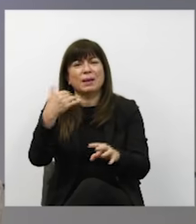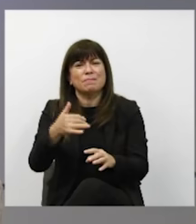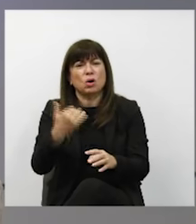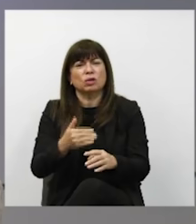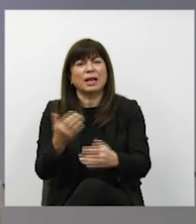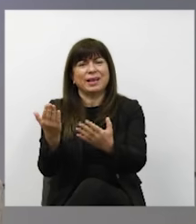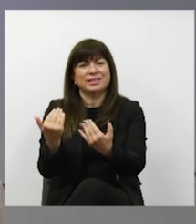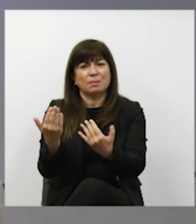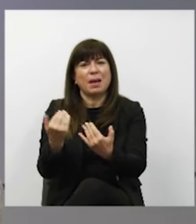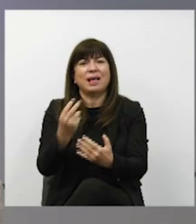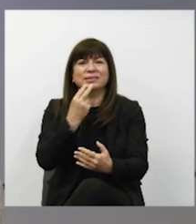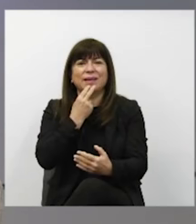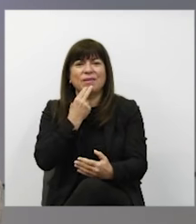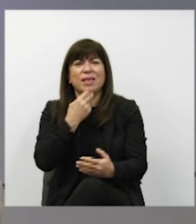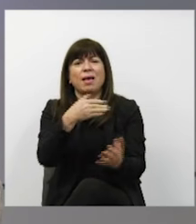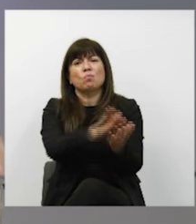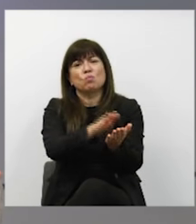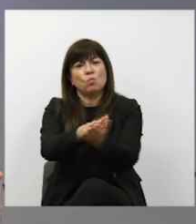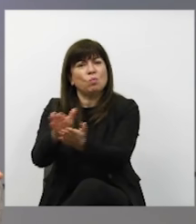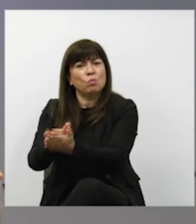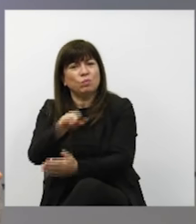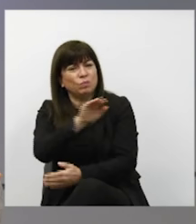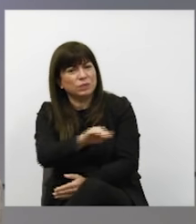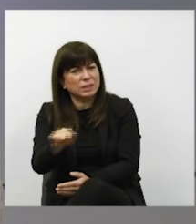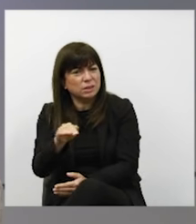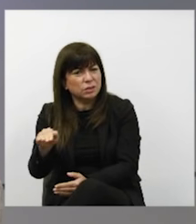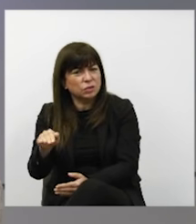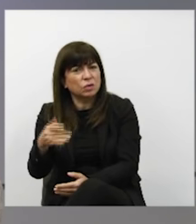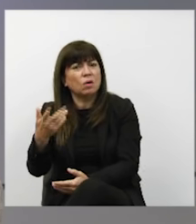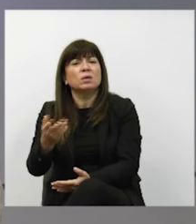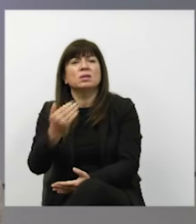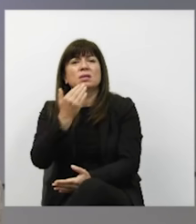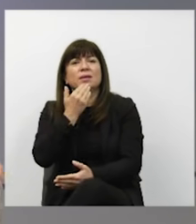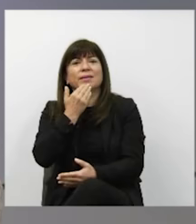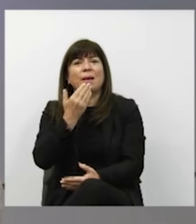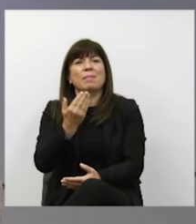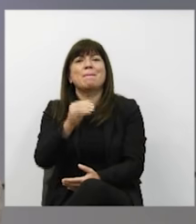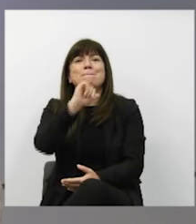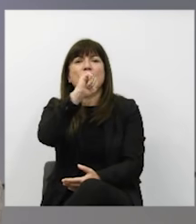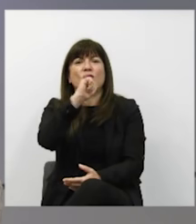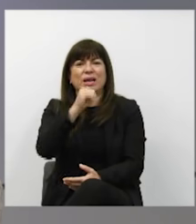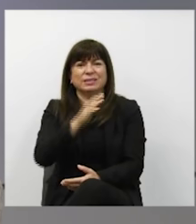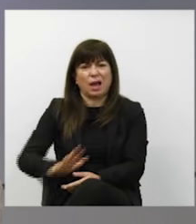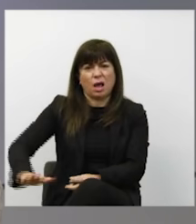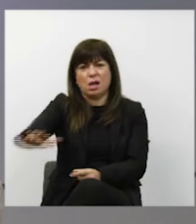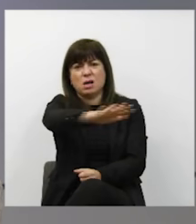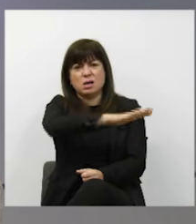esperanza de vida, como la mortalidad infantil y obviamente con la pobreza.